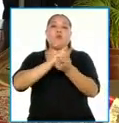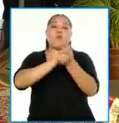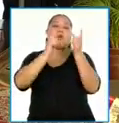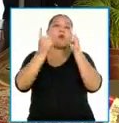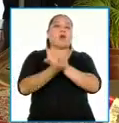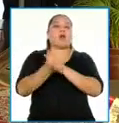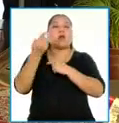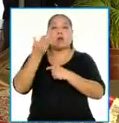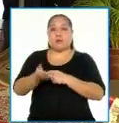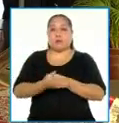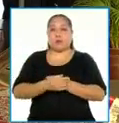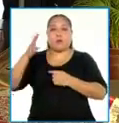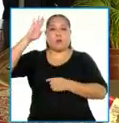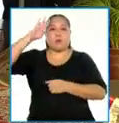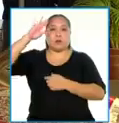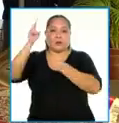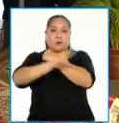Nacional. Ministro.